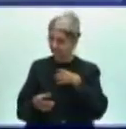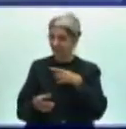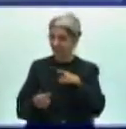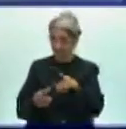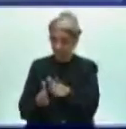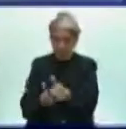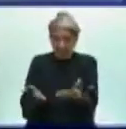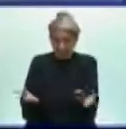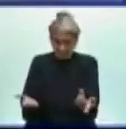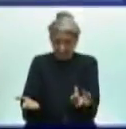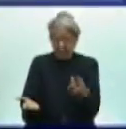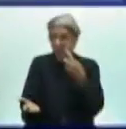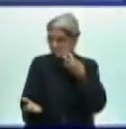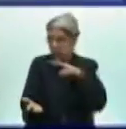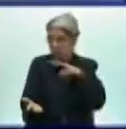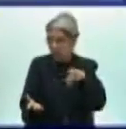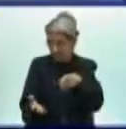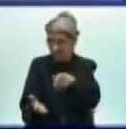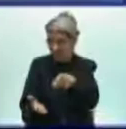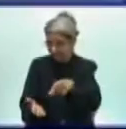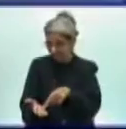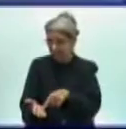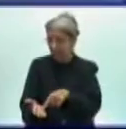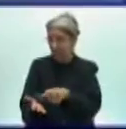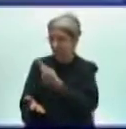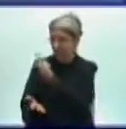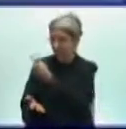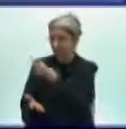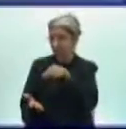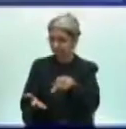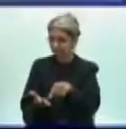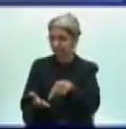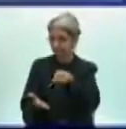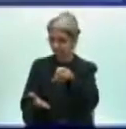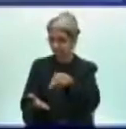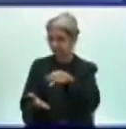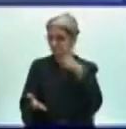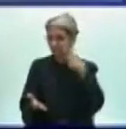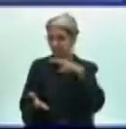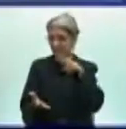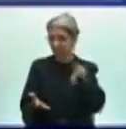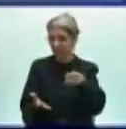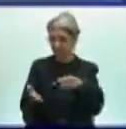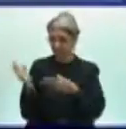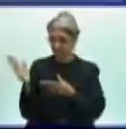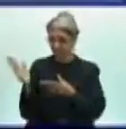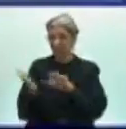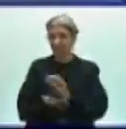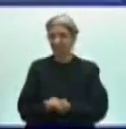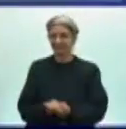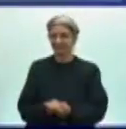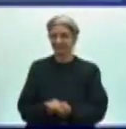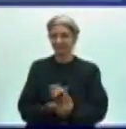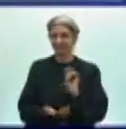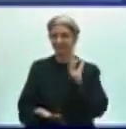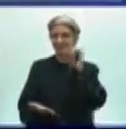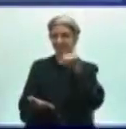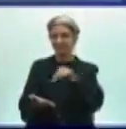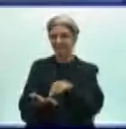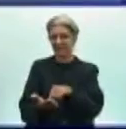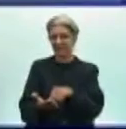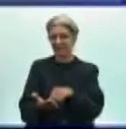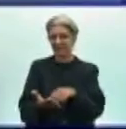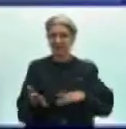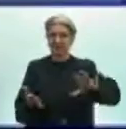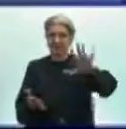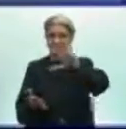para sistematizar los contenidos de la geografía, además del libro de texto, que ustedes lo conocen, y el cuaderno de mapas. Vamos entonces a localizar la primera región que